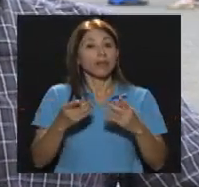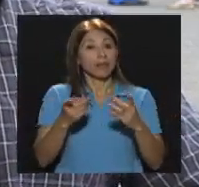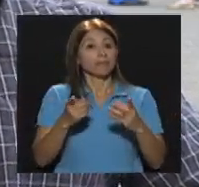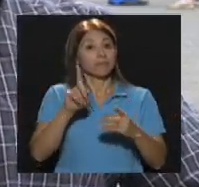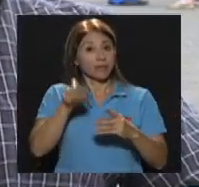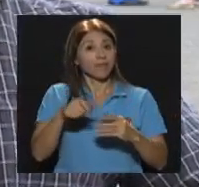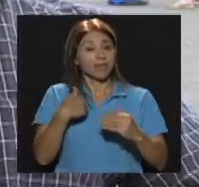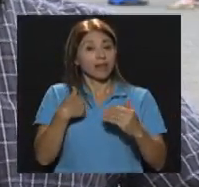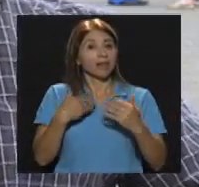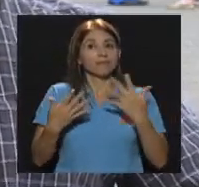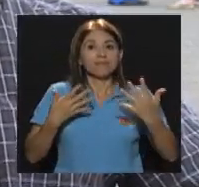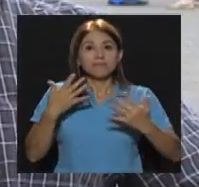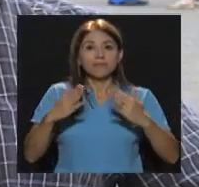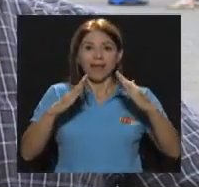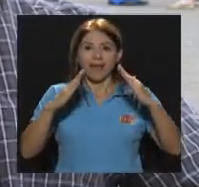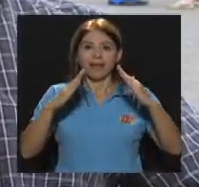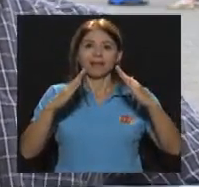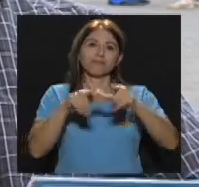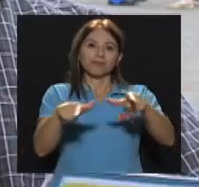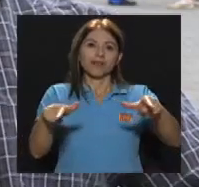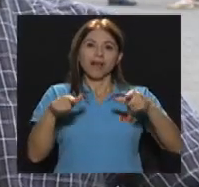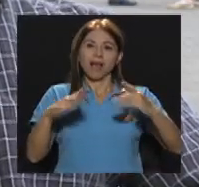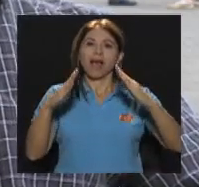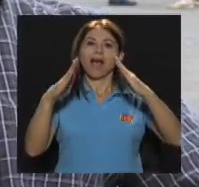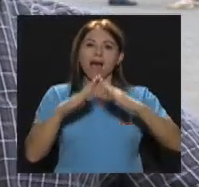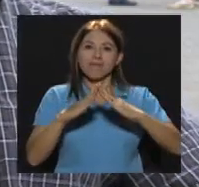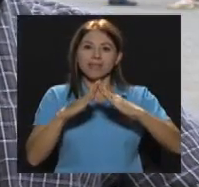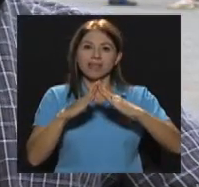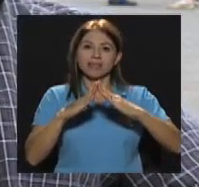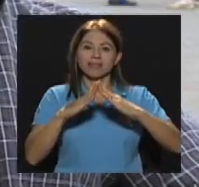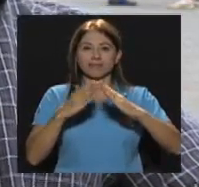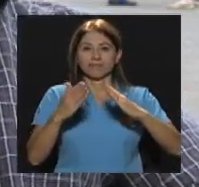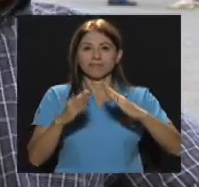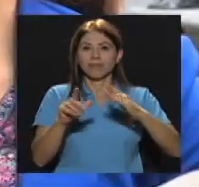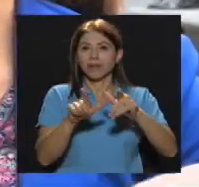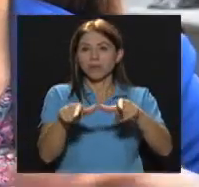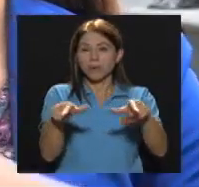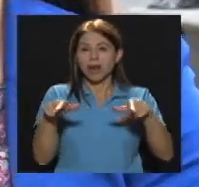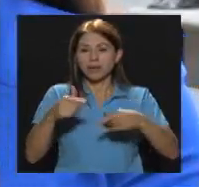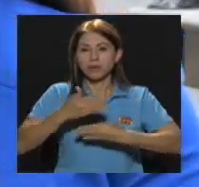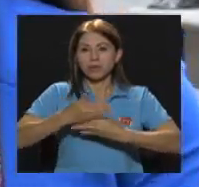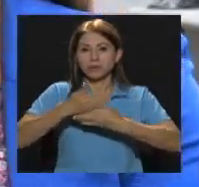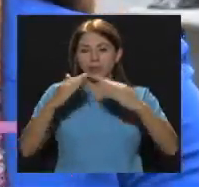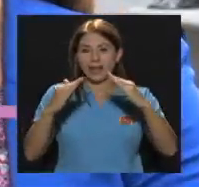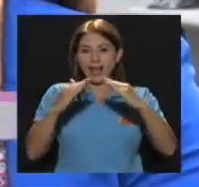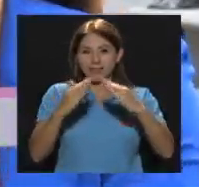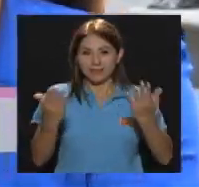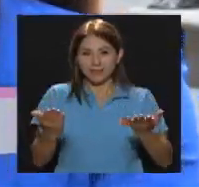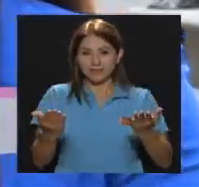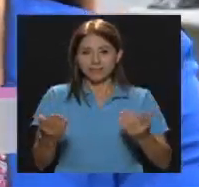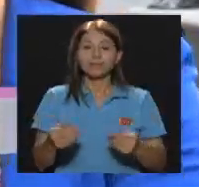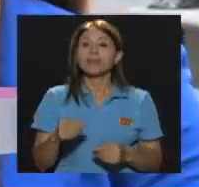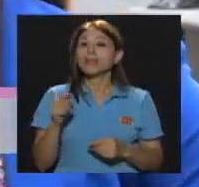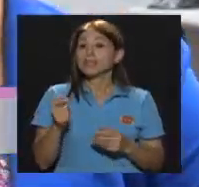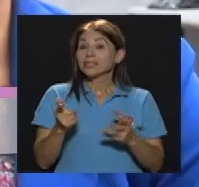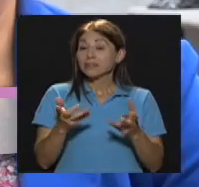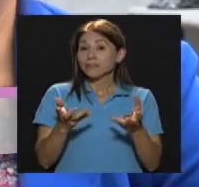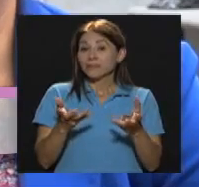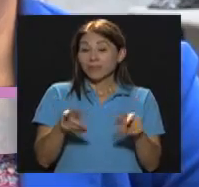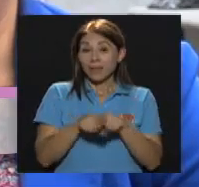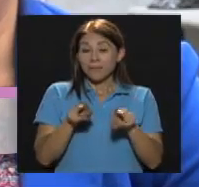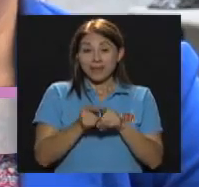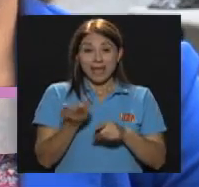principalmente, cuando hablamos de hábitat, donde debería estar nuestras casas. Y yo quisiera retomar ese tema, comenzábamos ahora